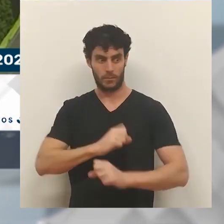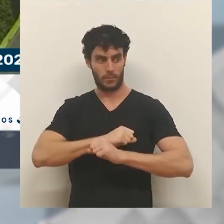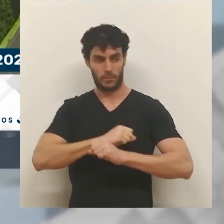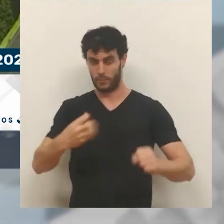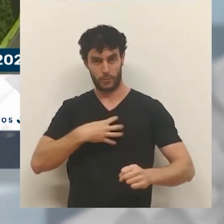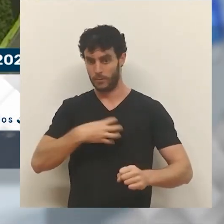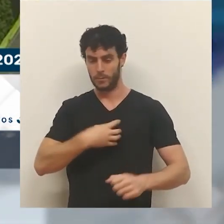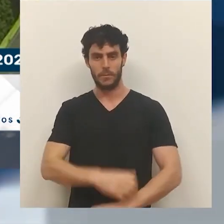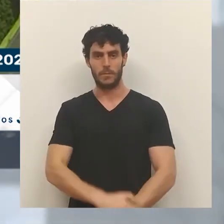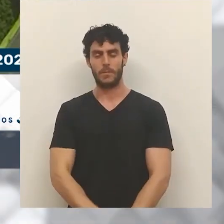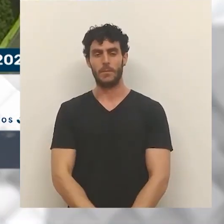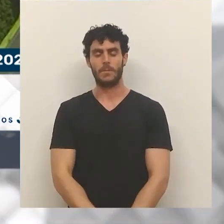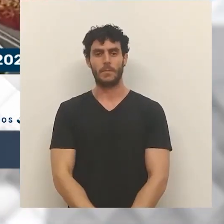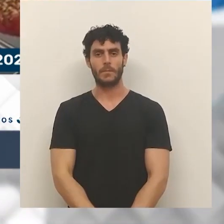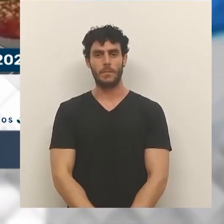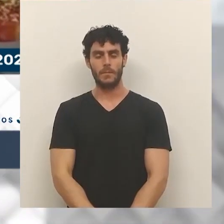contaminada.